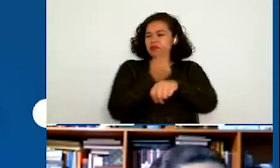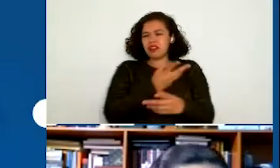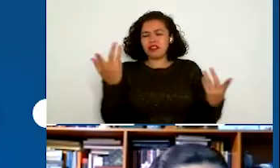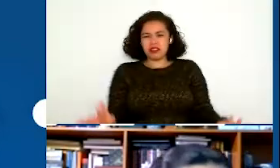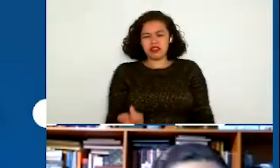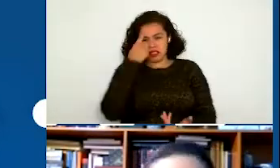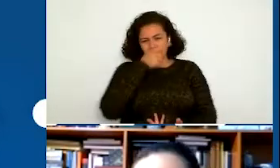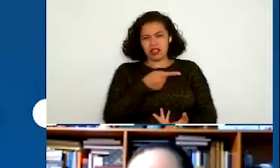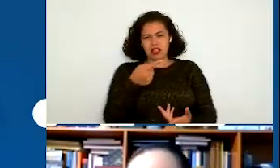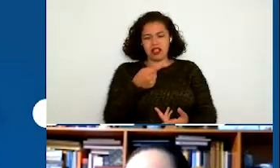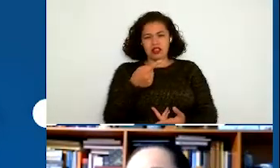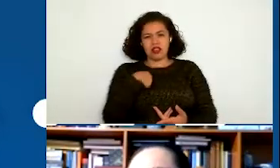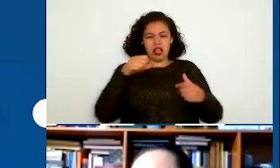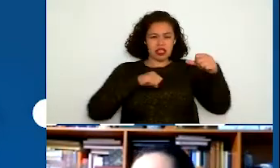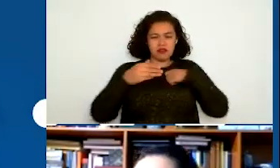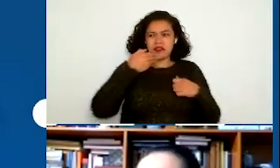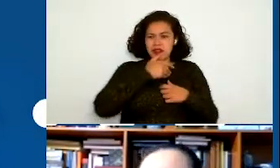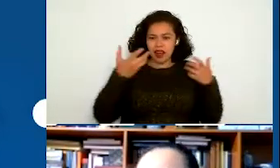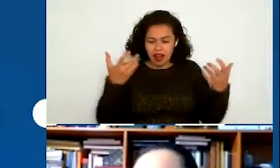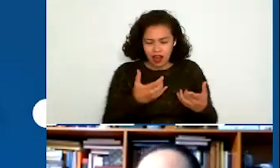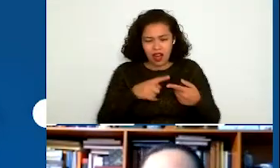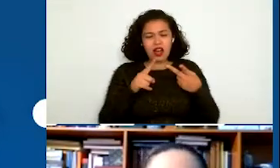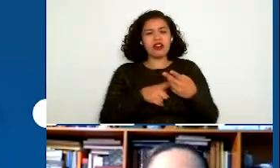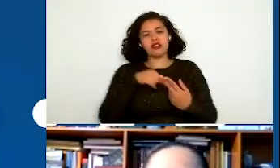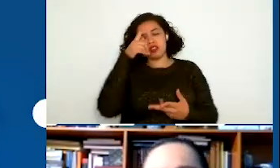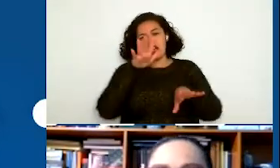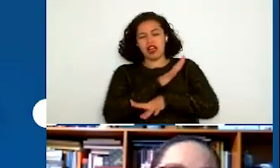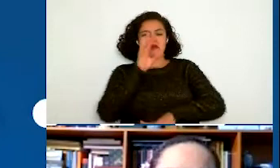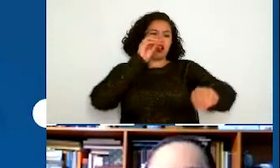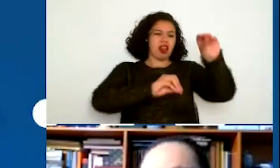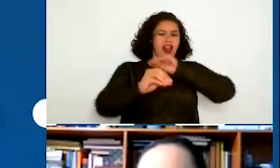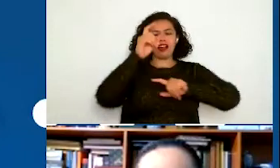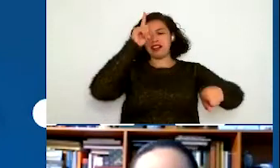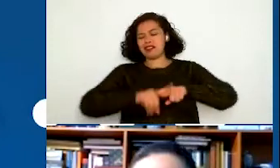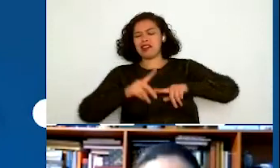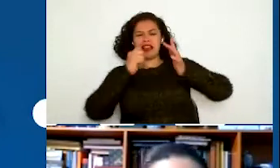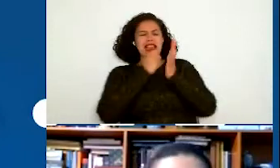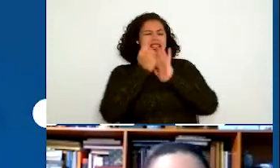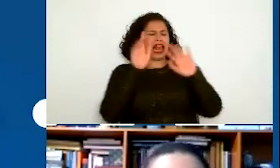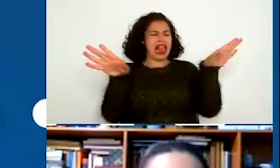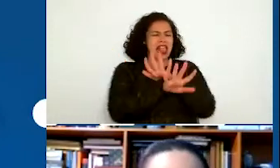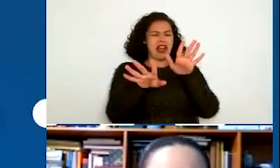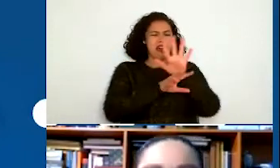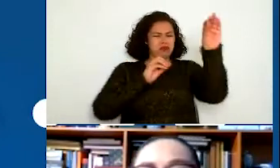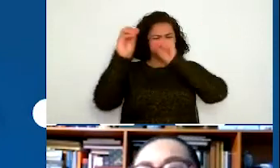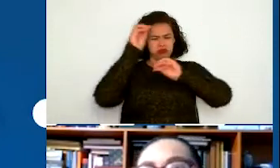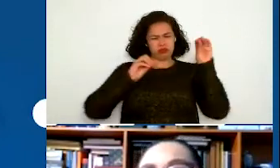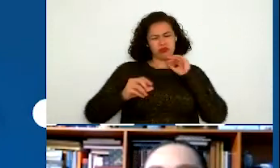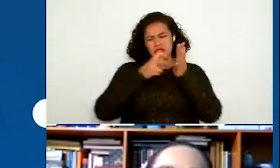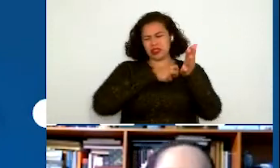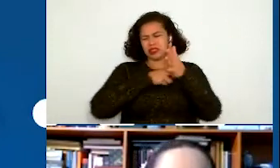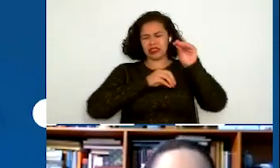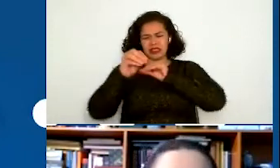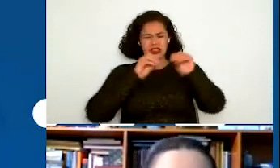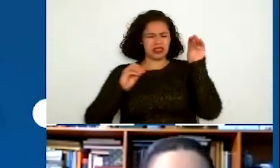es que la actividad la estoy haciendo bien, pues creo que le cambié, le puse algunas técnicas, o sea, hizo modificaciones de todo y